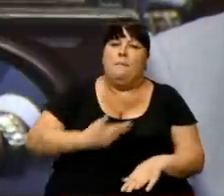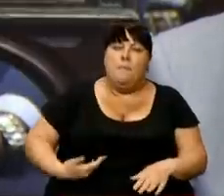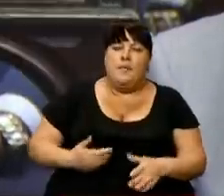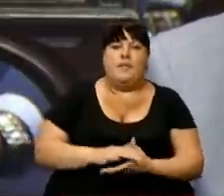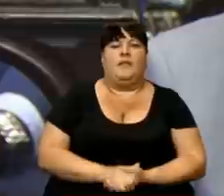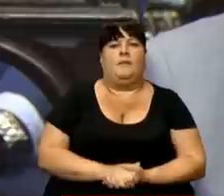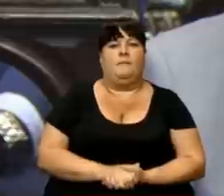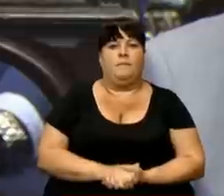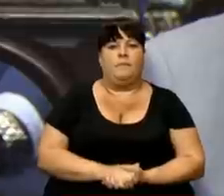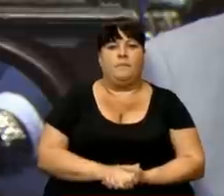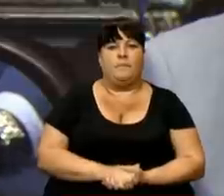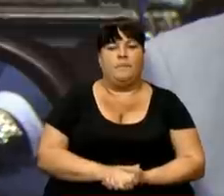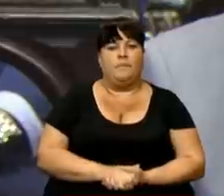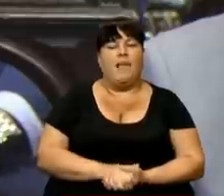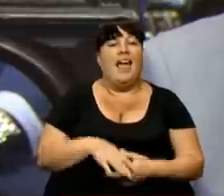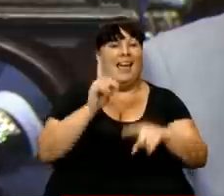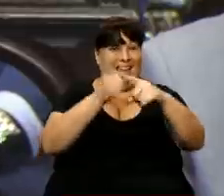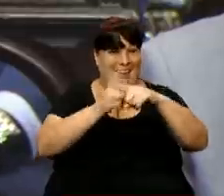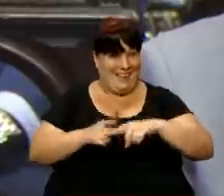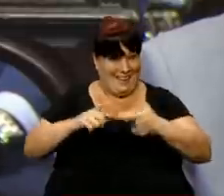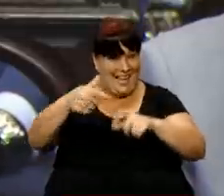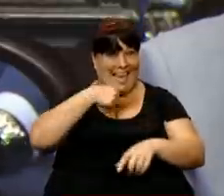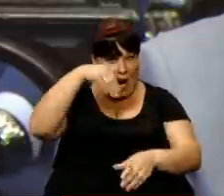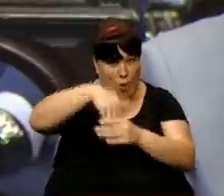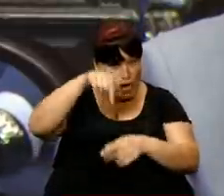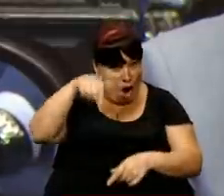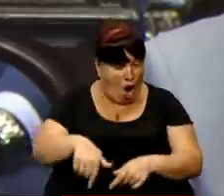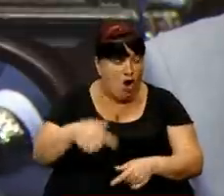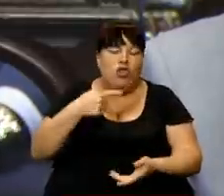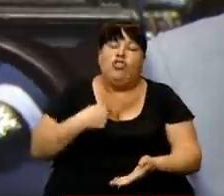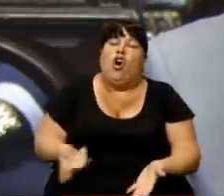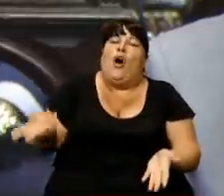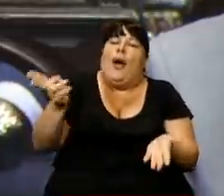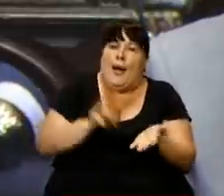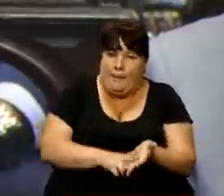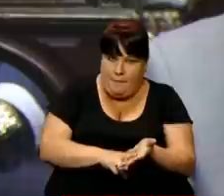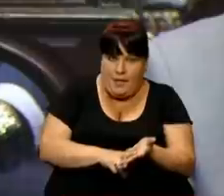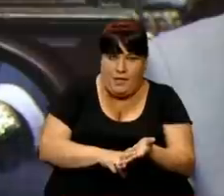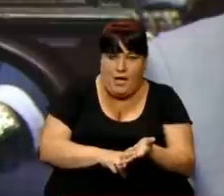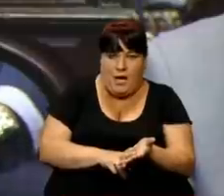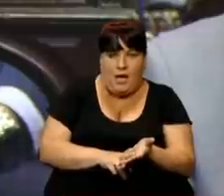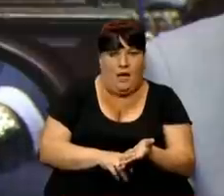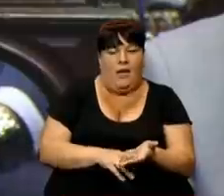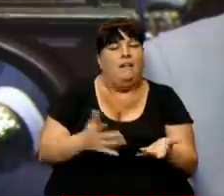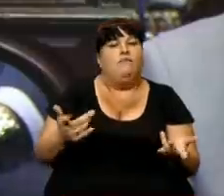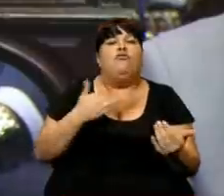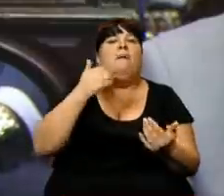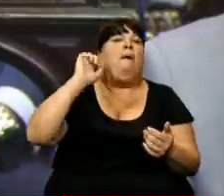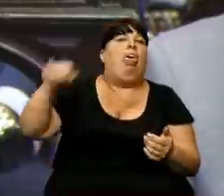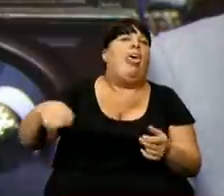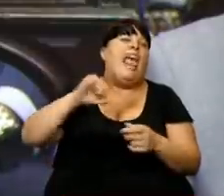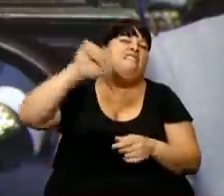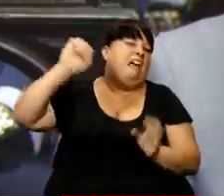presidente, la fórmula que hoy quieren votar, quiero reiterar, ignorando la